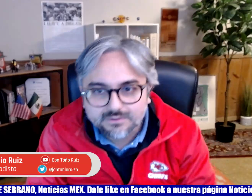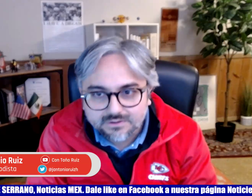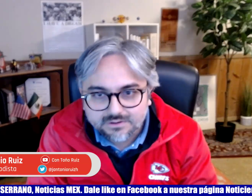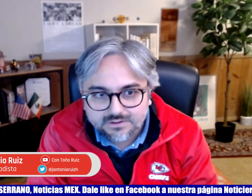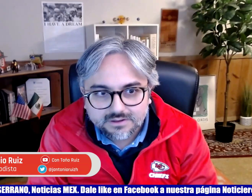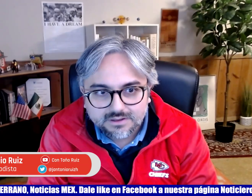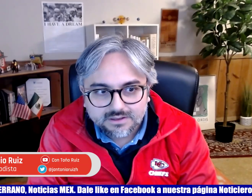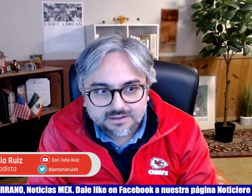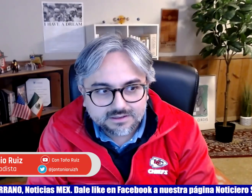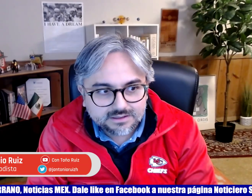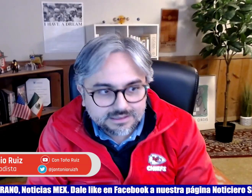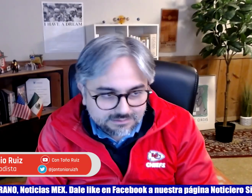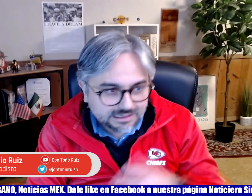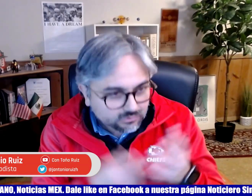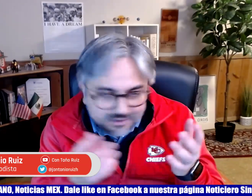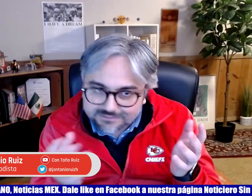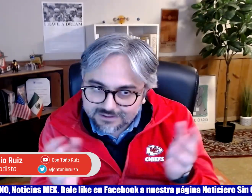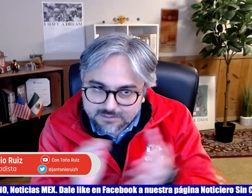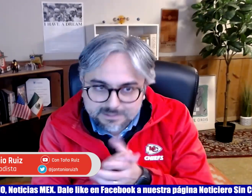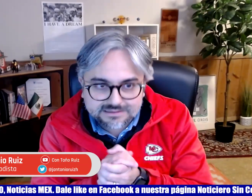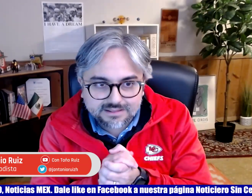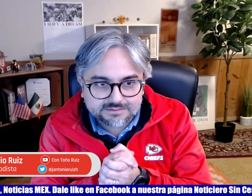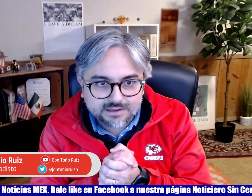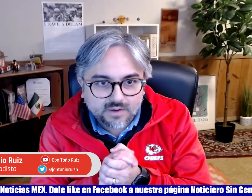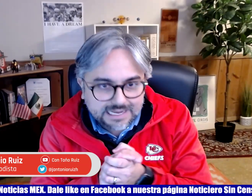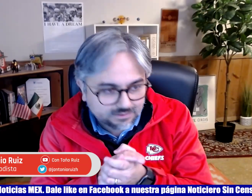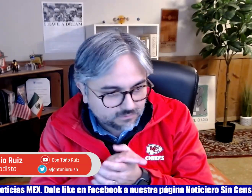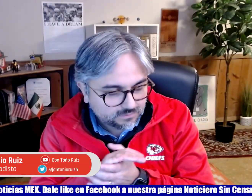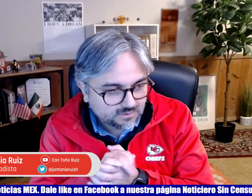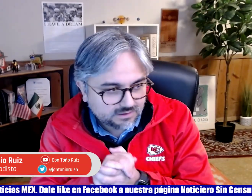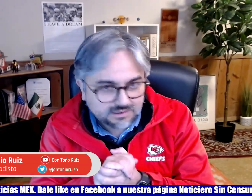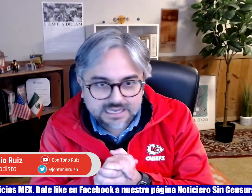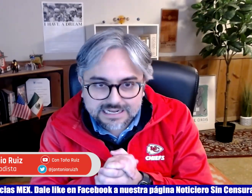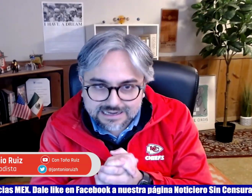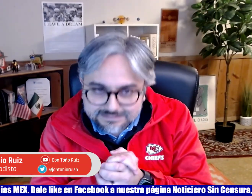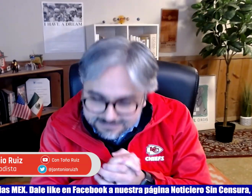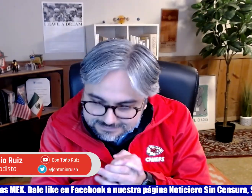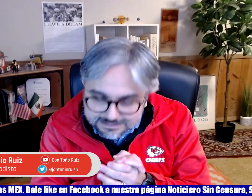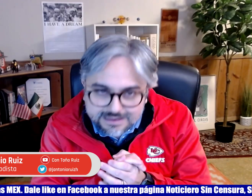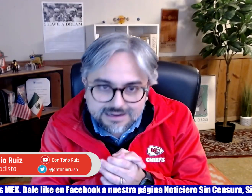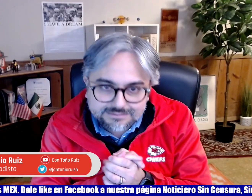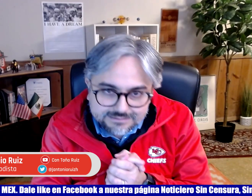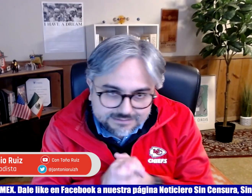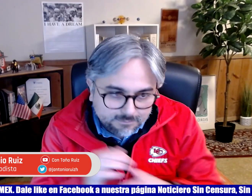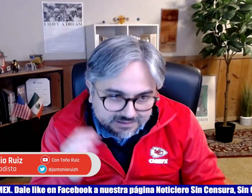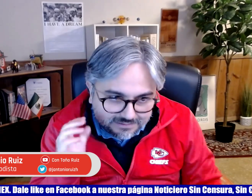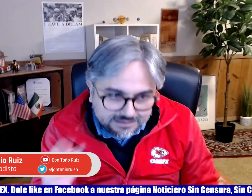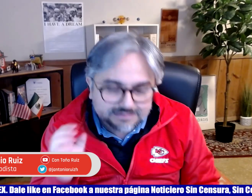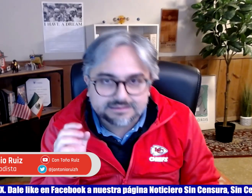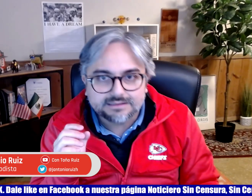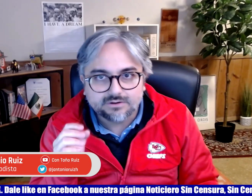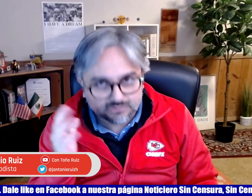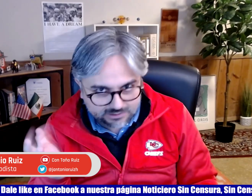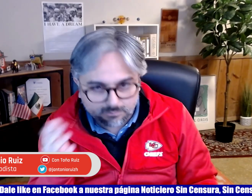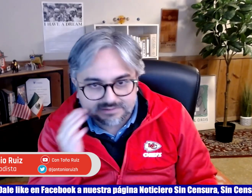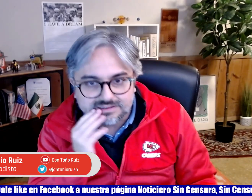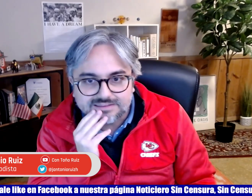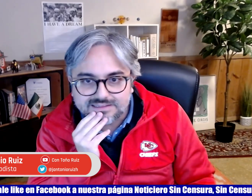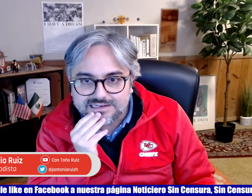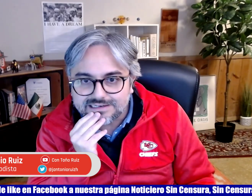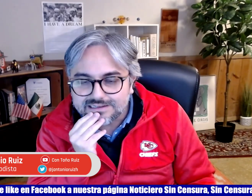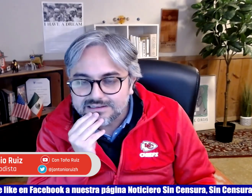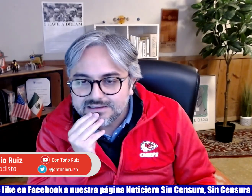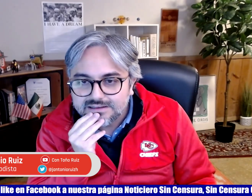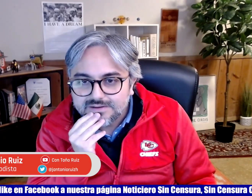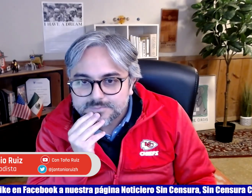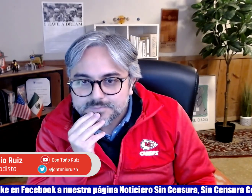convertido. Y dando una serie de patadas de ahogado, el clasista y racista consejero presidente